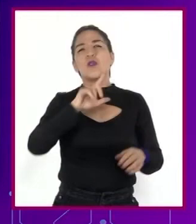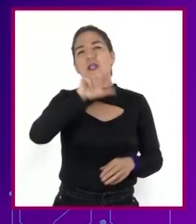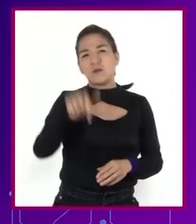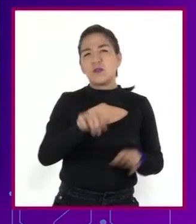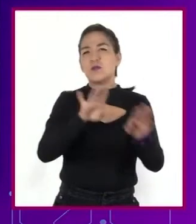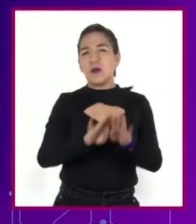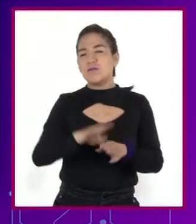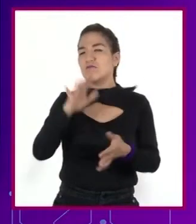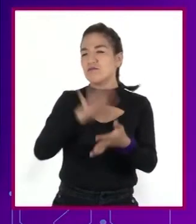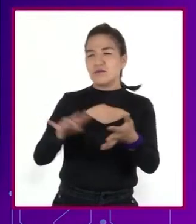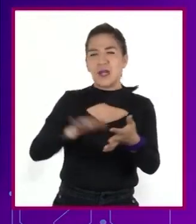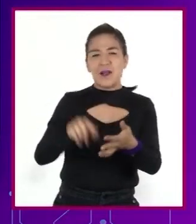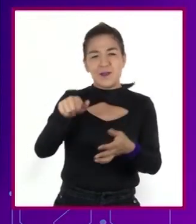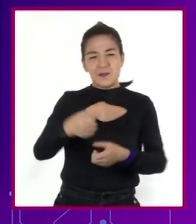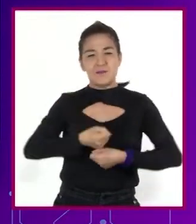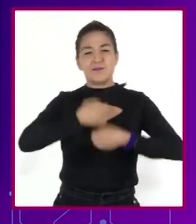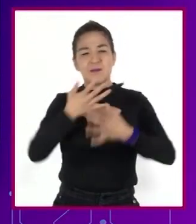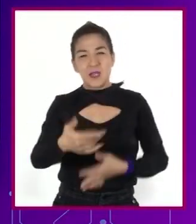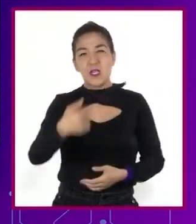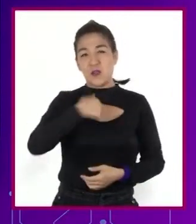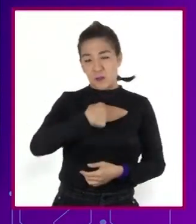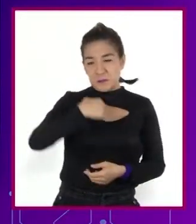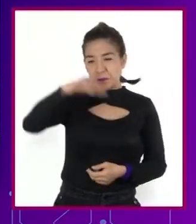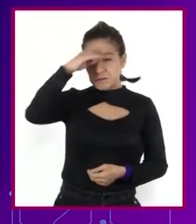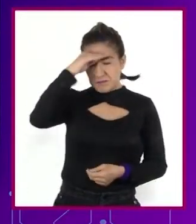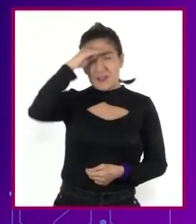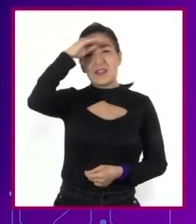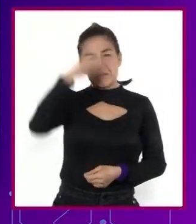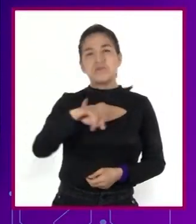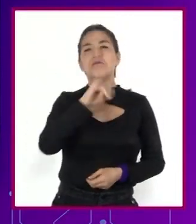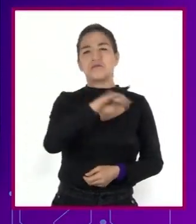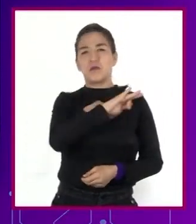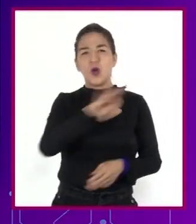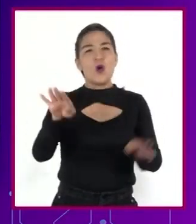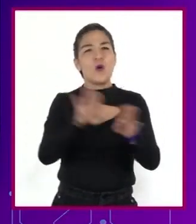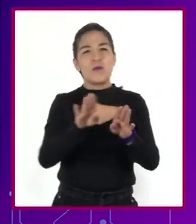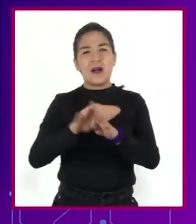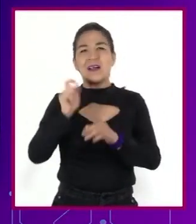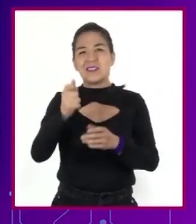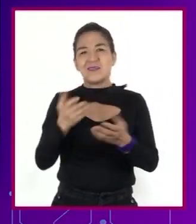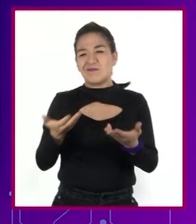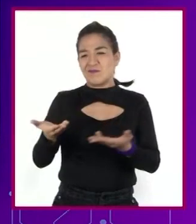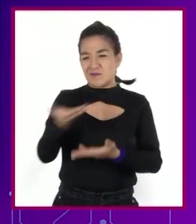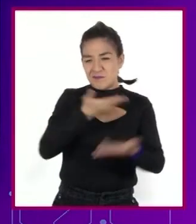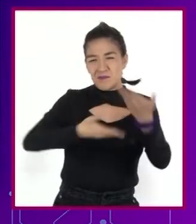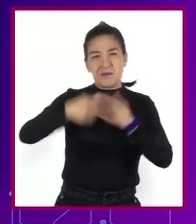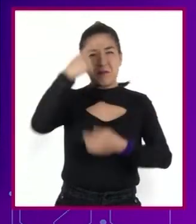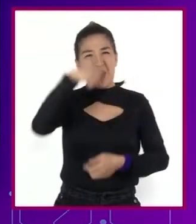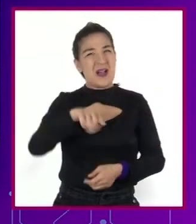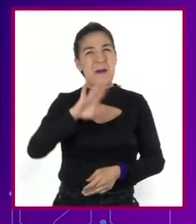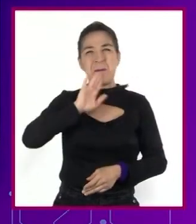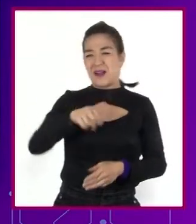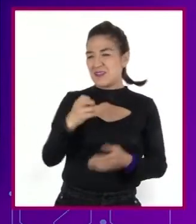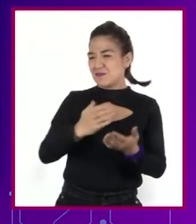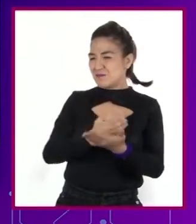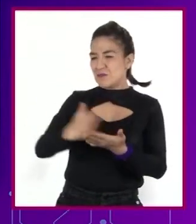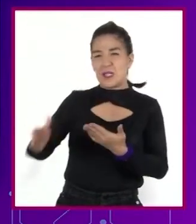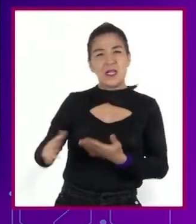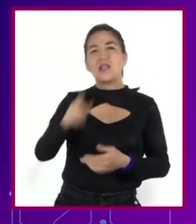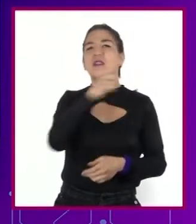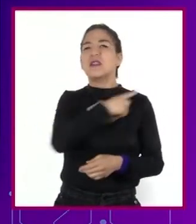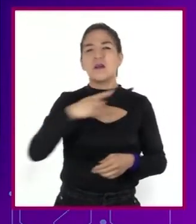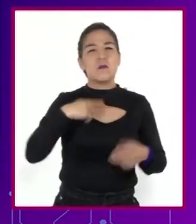leerlo expresó: «He llegado a convencerme de que la no cooperación con el mal es tan obligación moral como